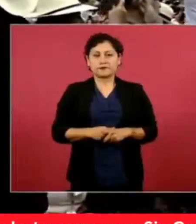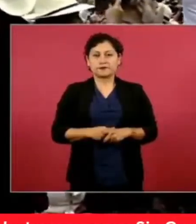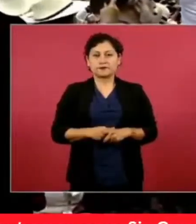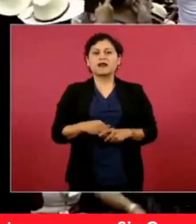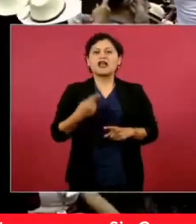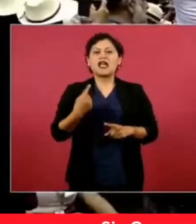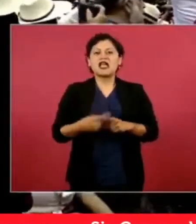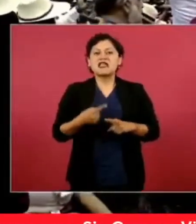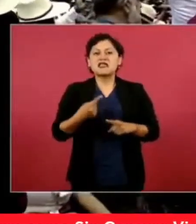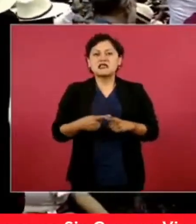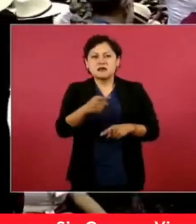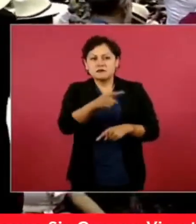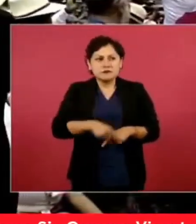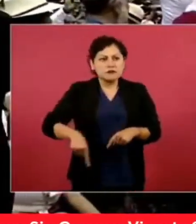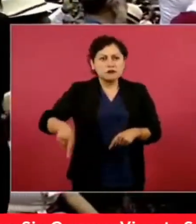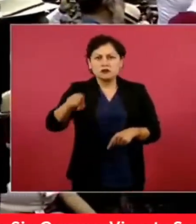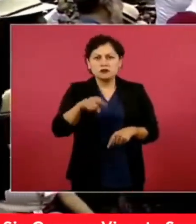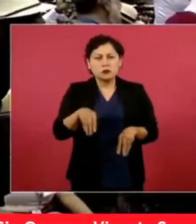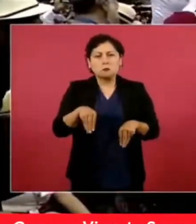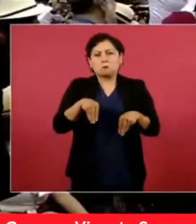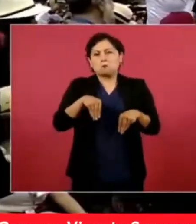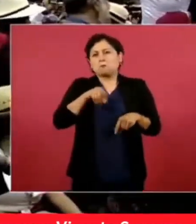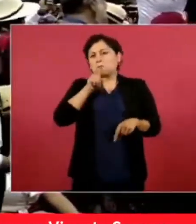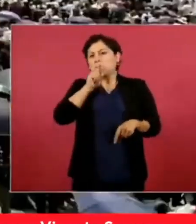Abstenciones. Que levanten la mano.